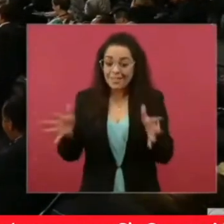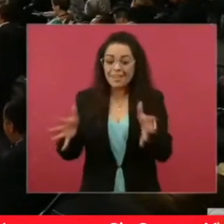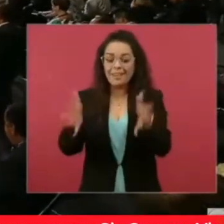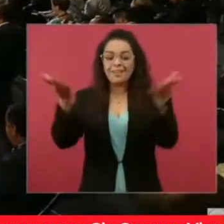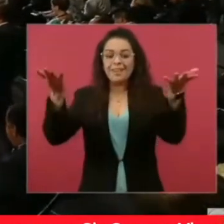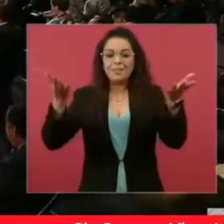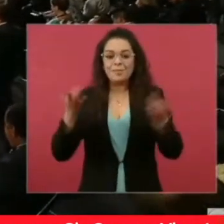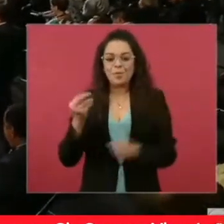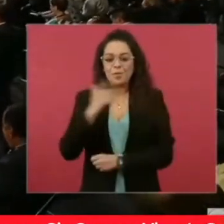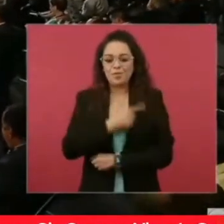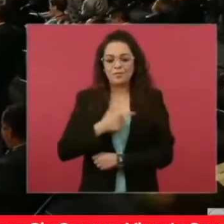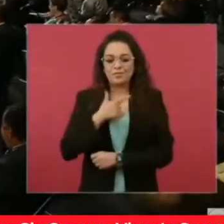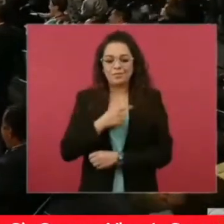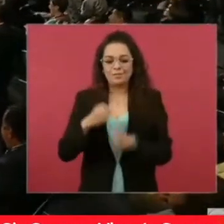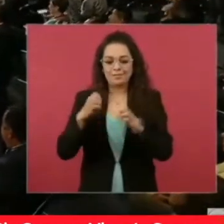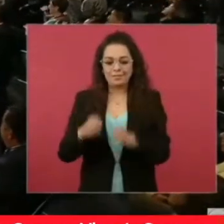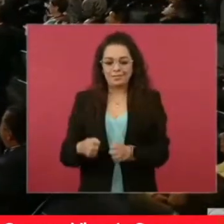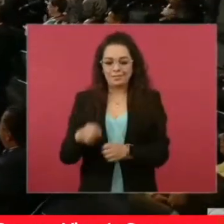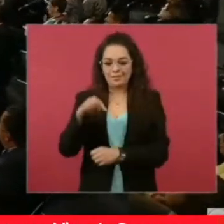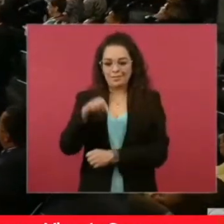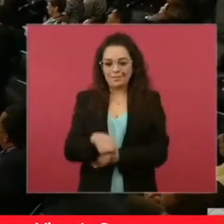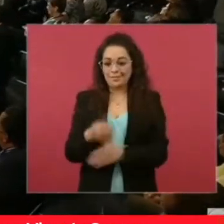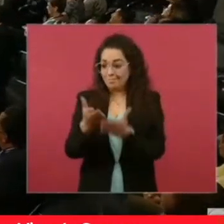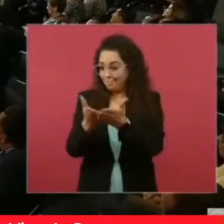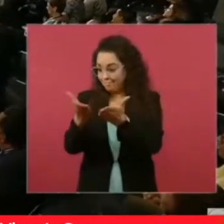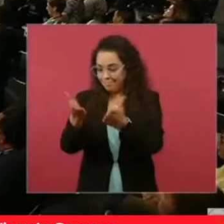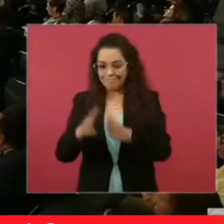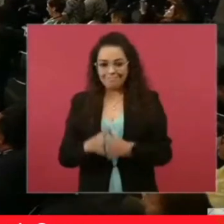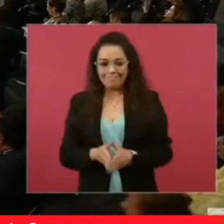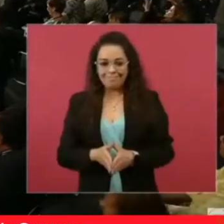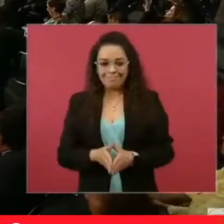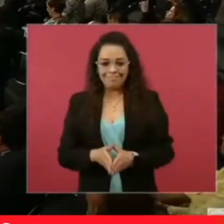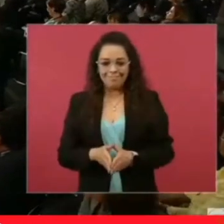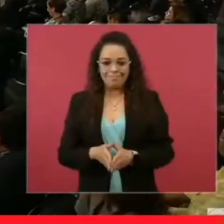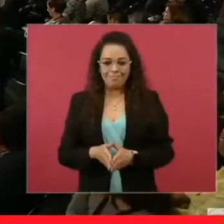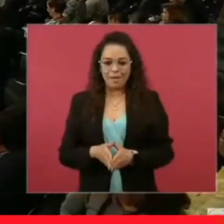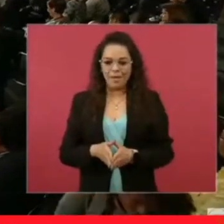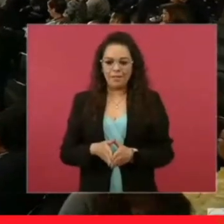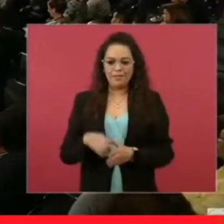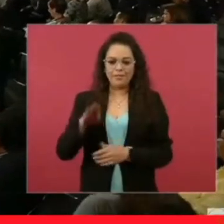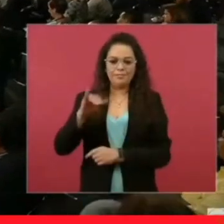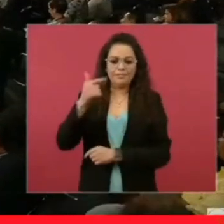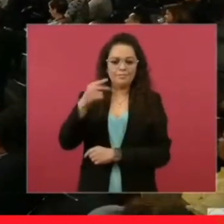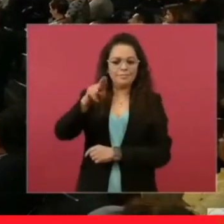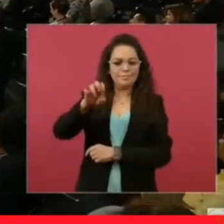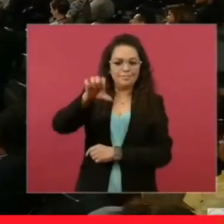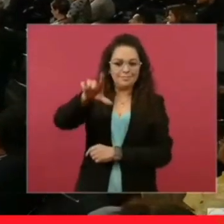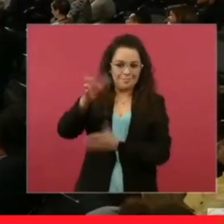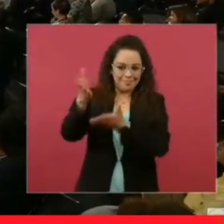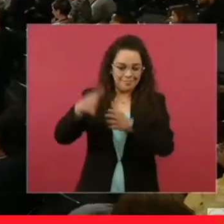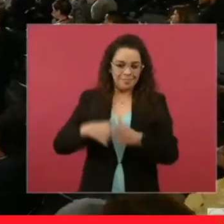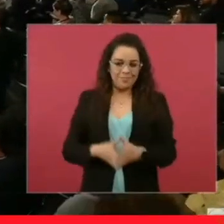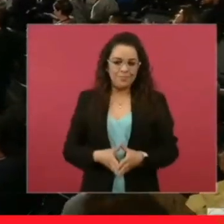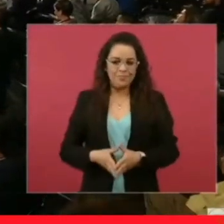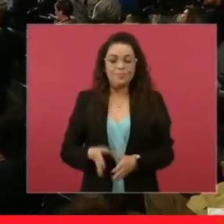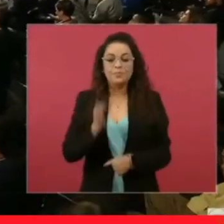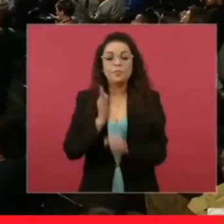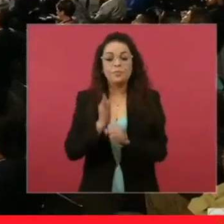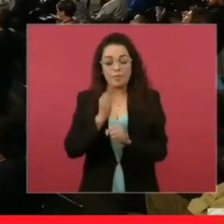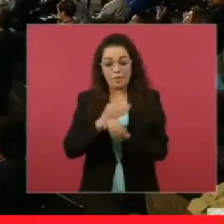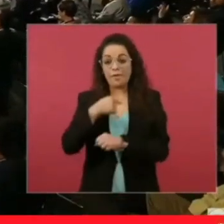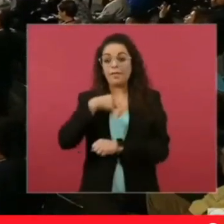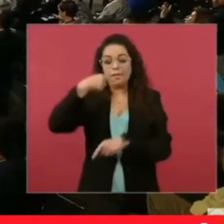un gusto que esté aquí Miguel con nosotros Muy bien pues vamos a informar